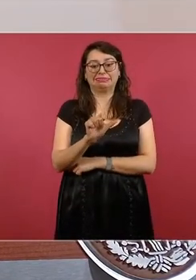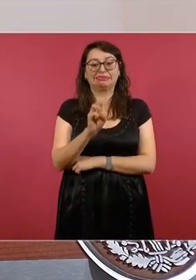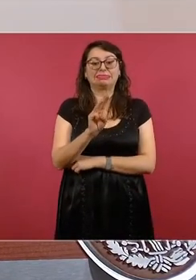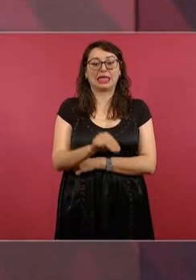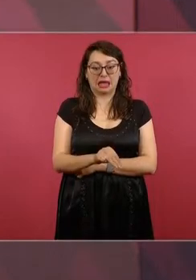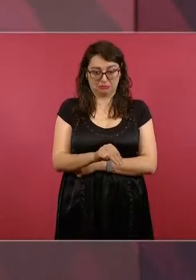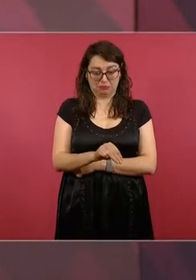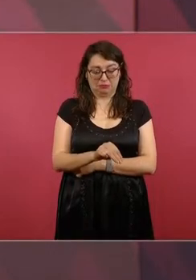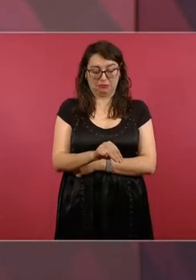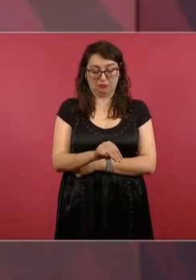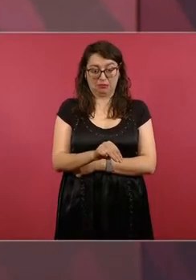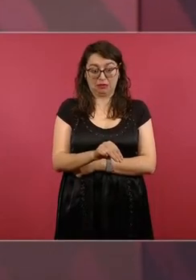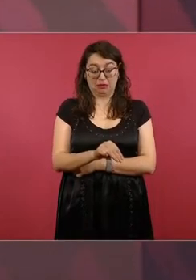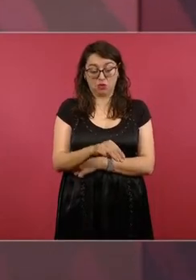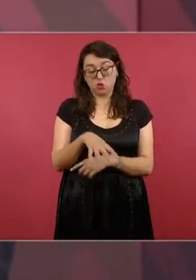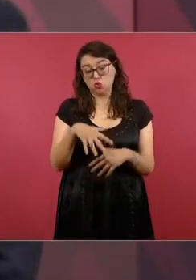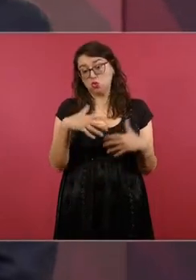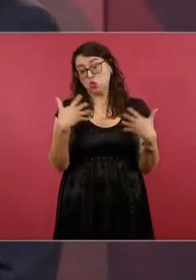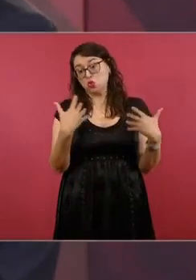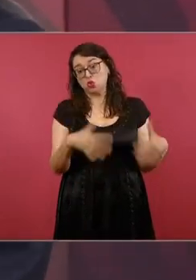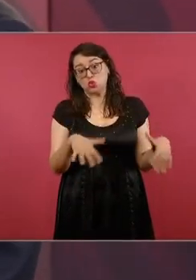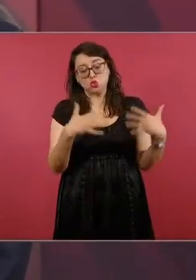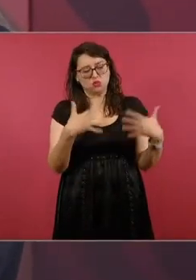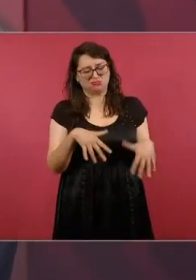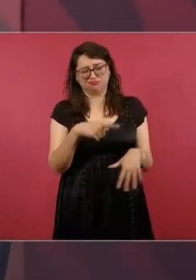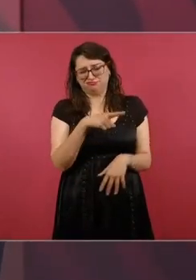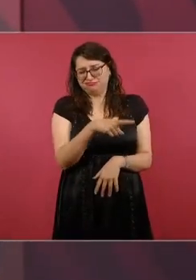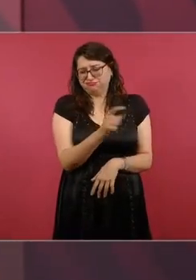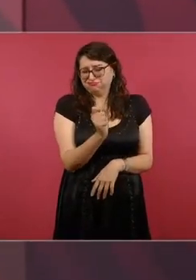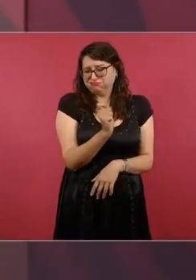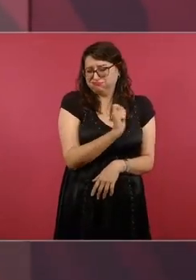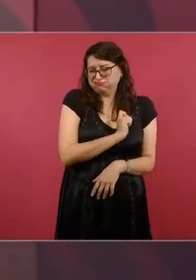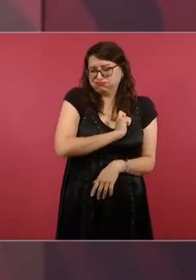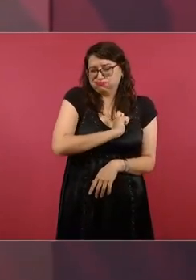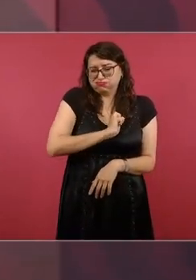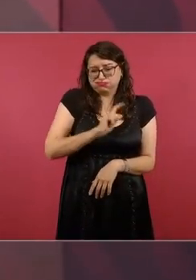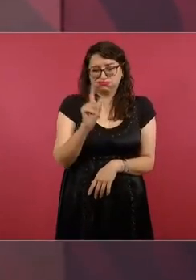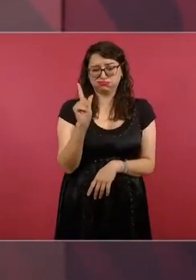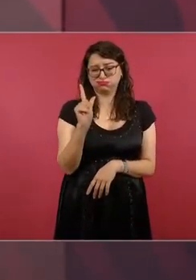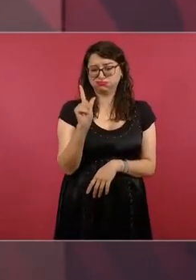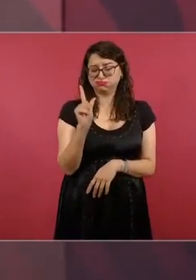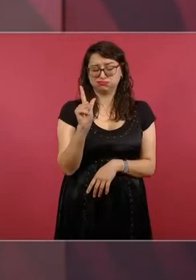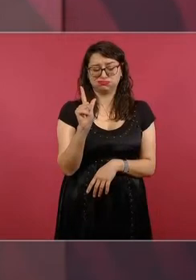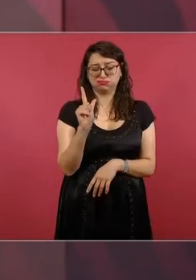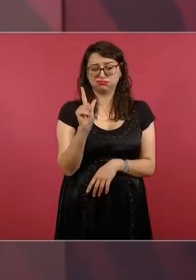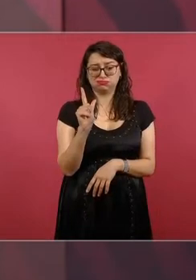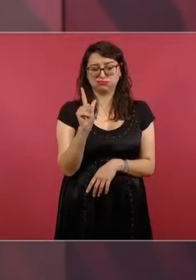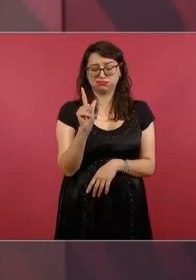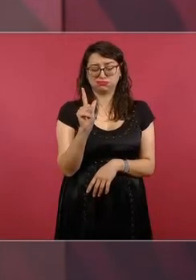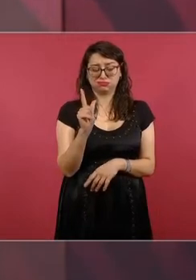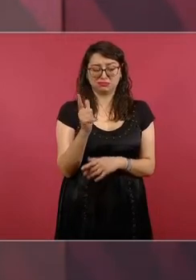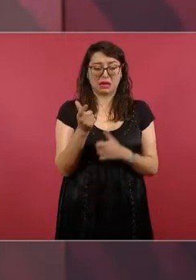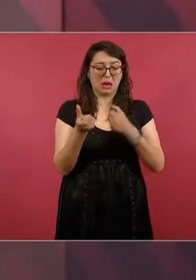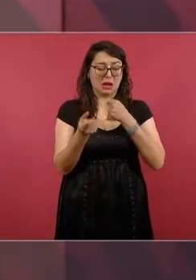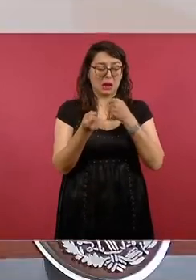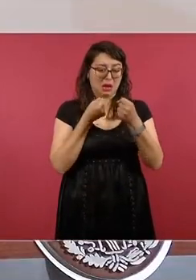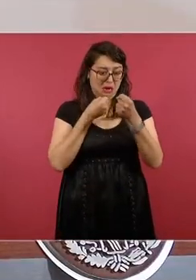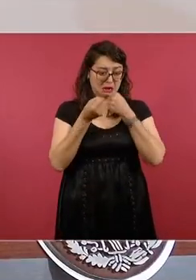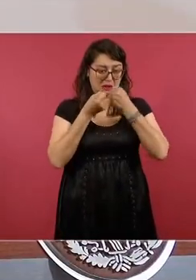además de destacada comentarista del programa de Carmen Aristegui y obviamente